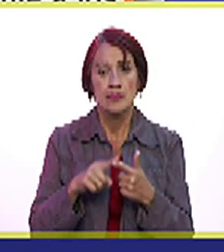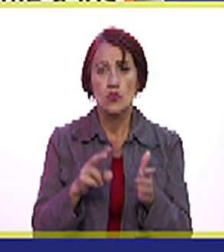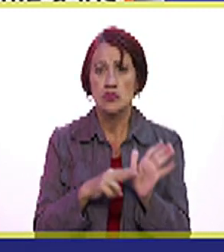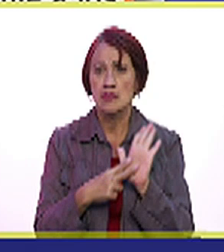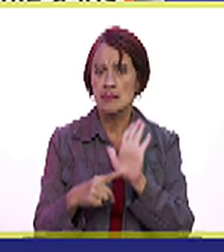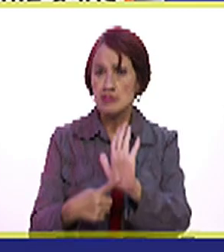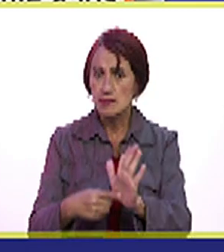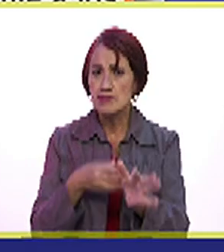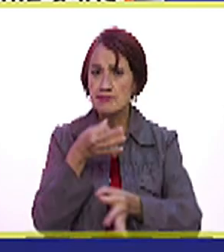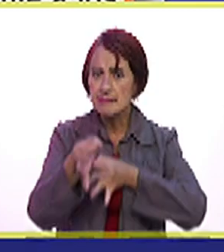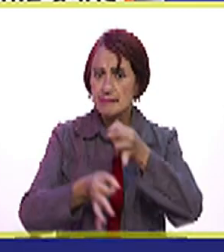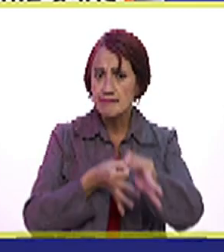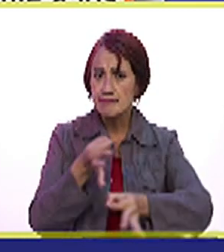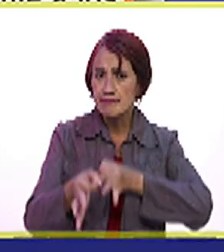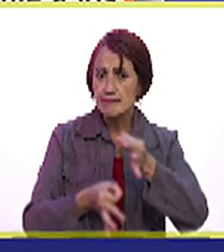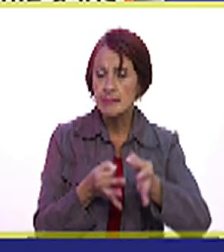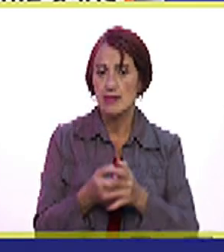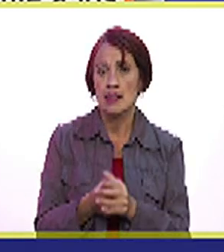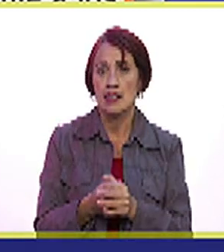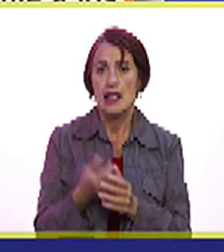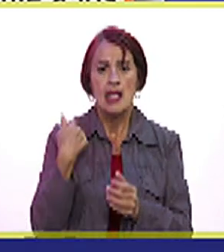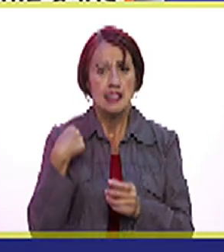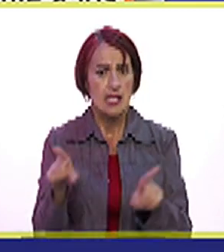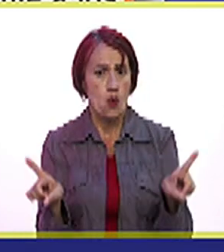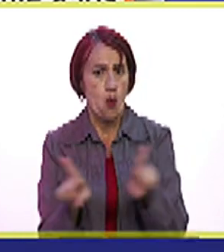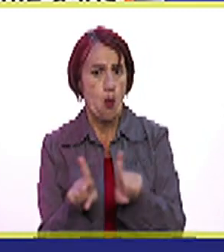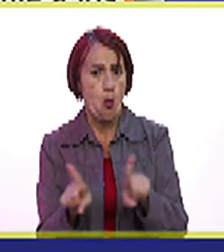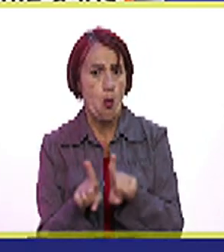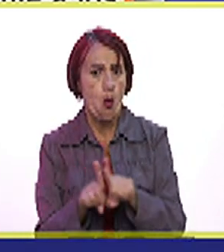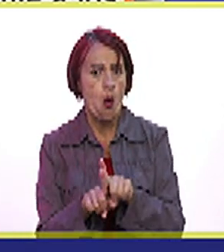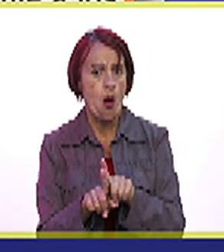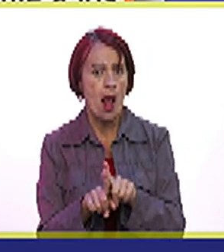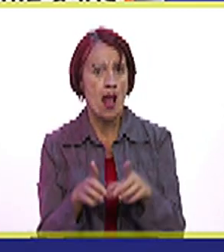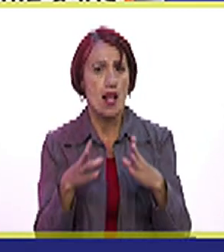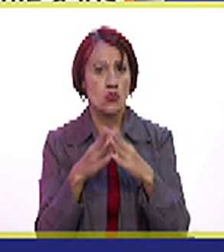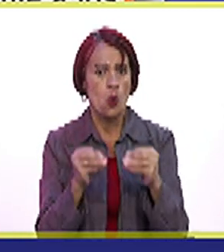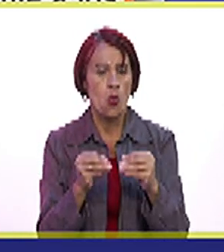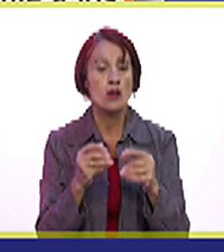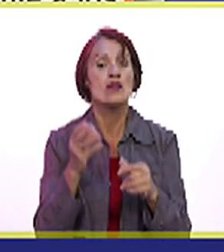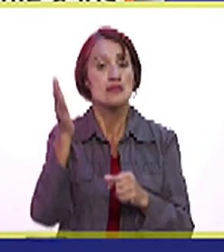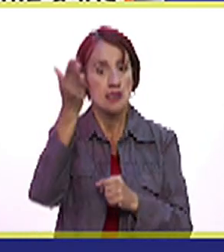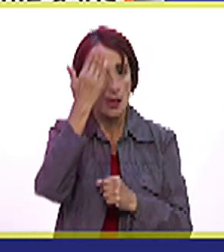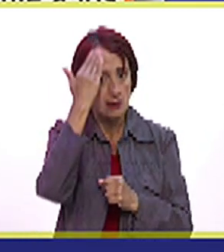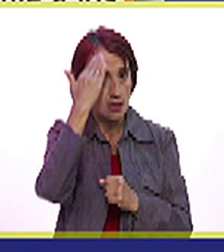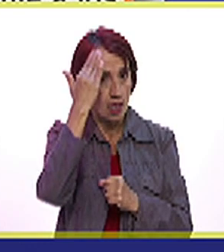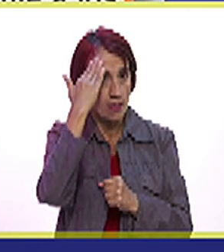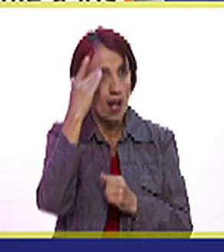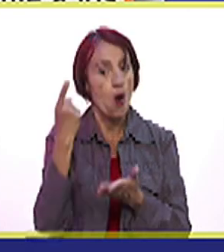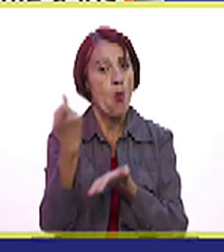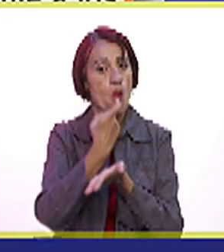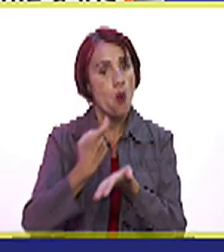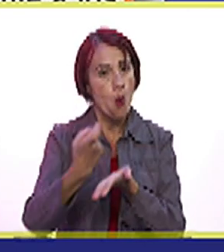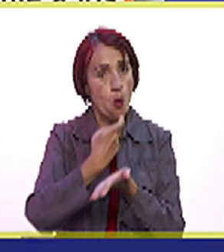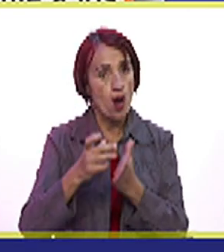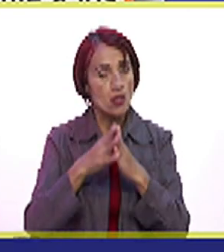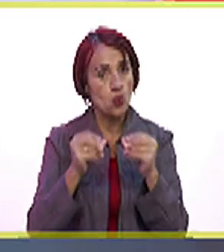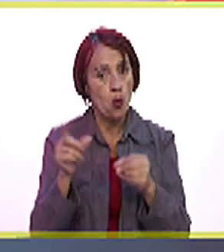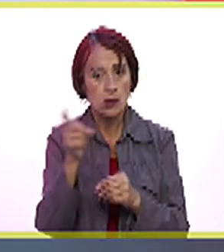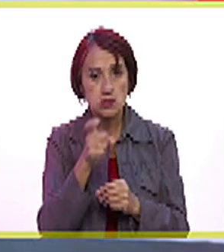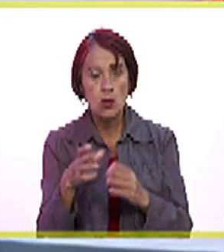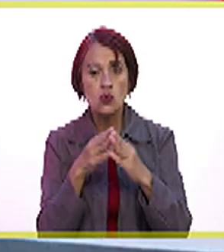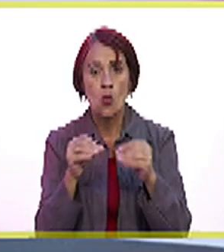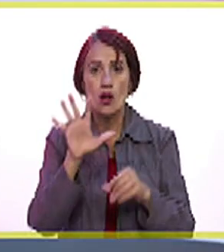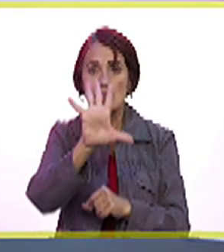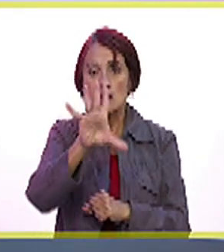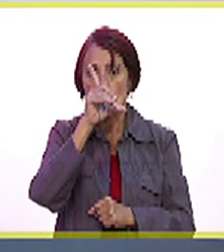siguiente expresión. Tenía un ojo semejante a los de un buitre. Ya lo saben, usted busca el libro de la colección bicentenaria de quinto